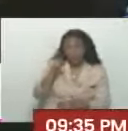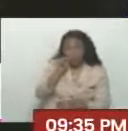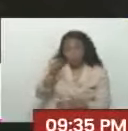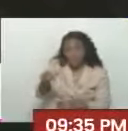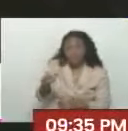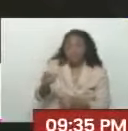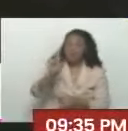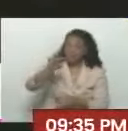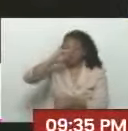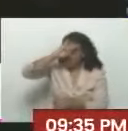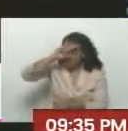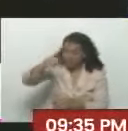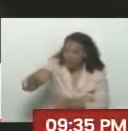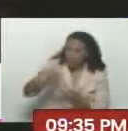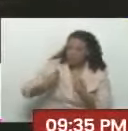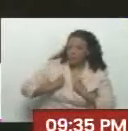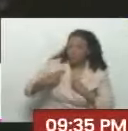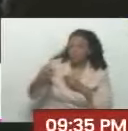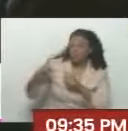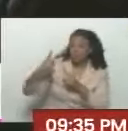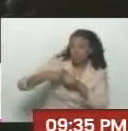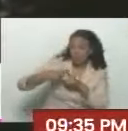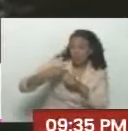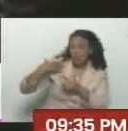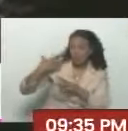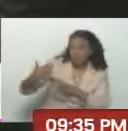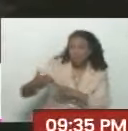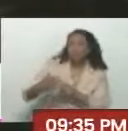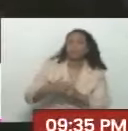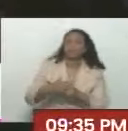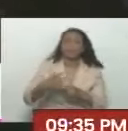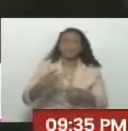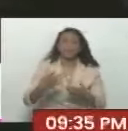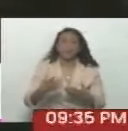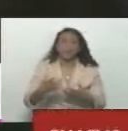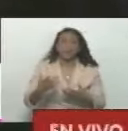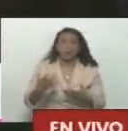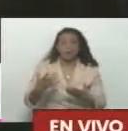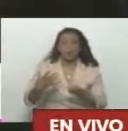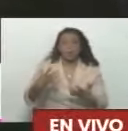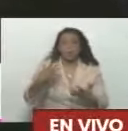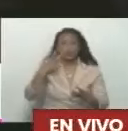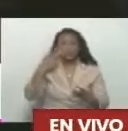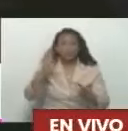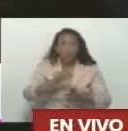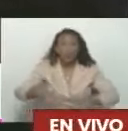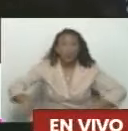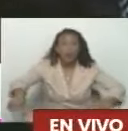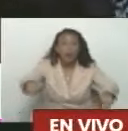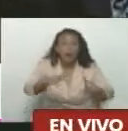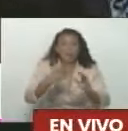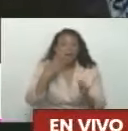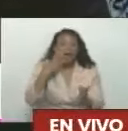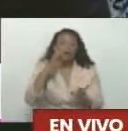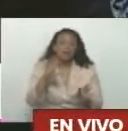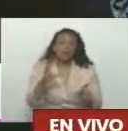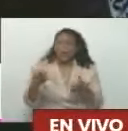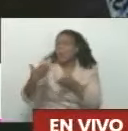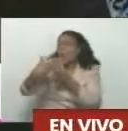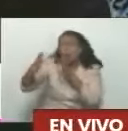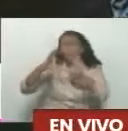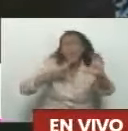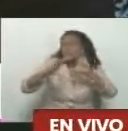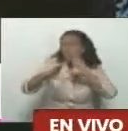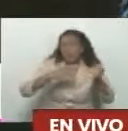es diablo danzante, sobrino de Francisco Pacheco. Alcalde diablo, pues. Con una sopa de jurel que estábamos tomándonos en la